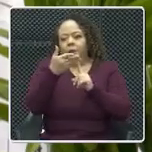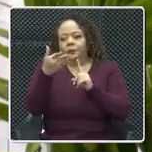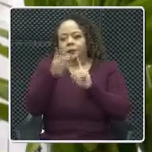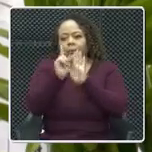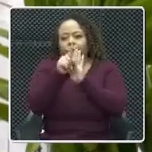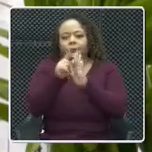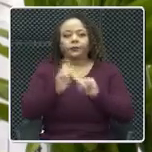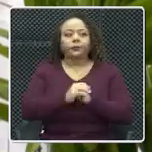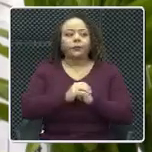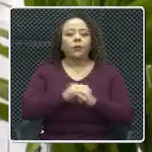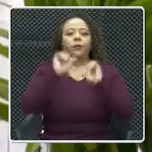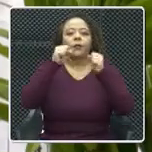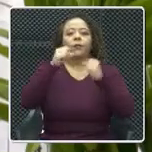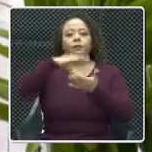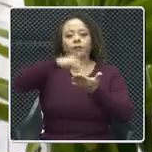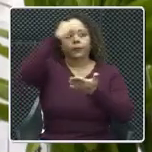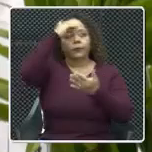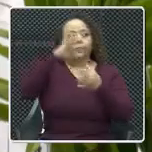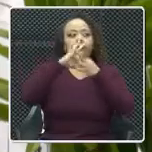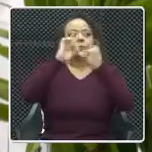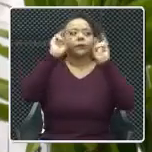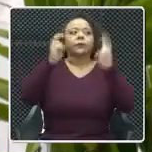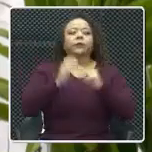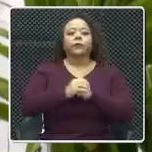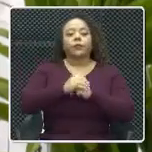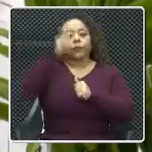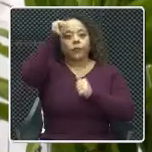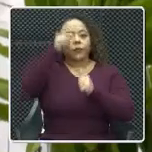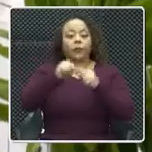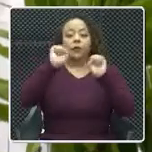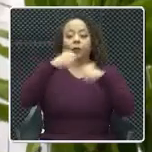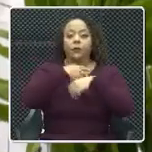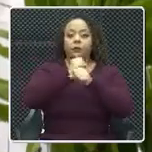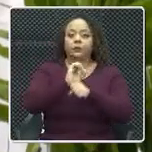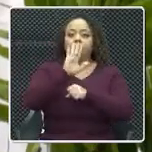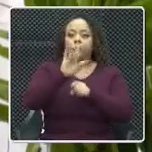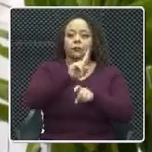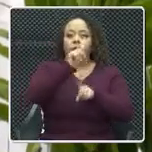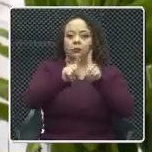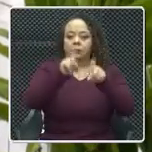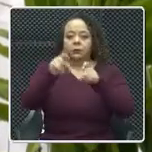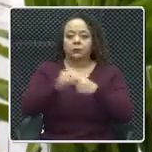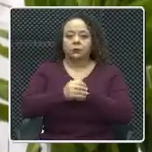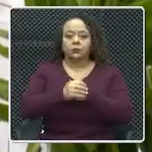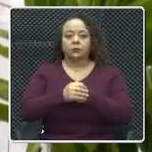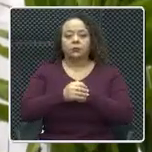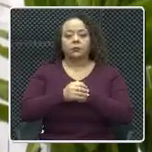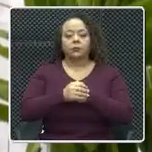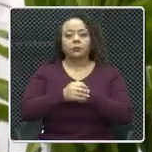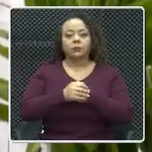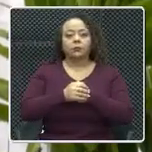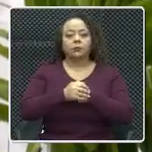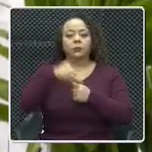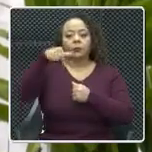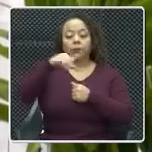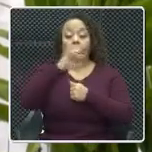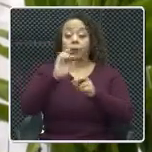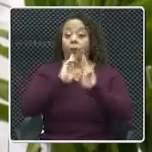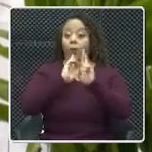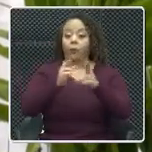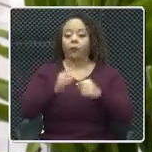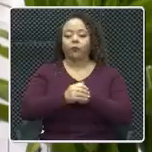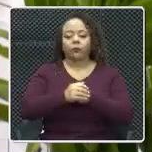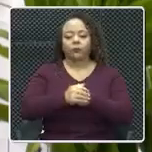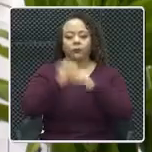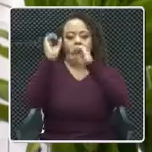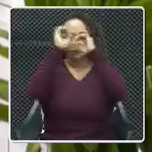minutitos, donde podremos aprender sobre el tema. Recuerde que puede realizar sus consultas a través del CUIA de la plataforma